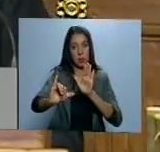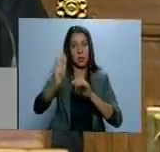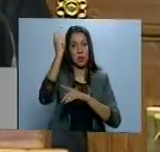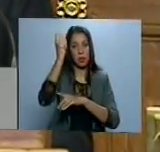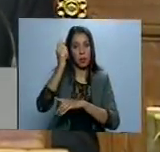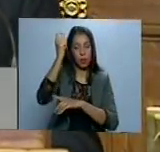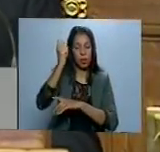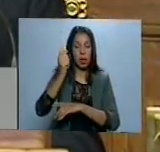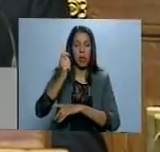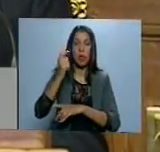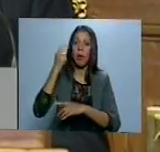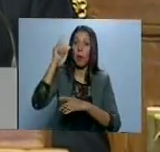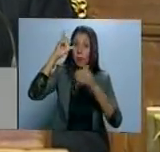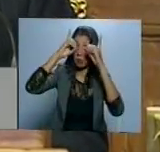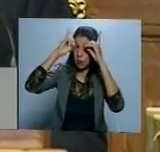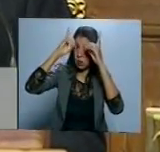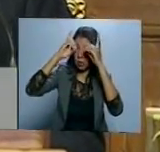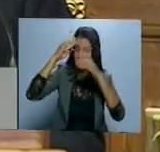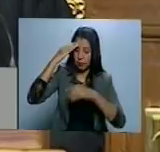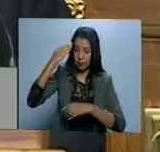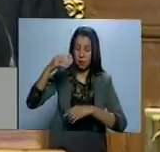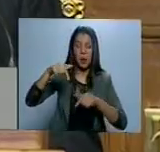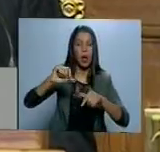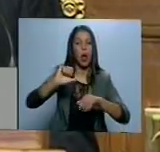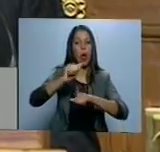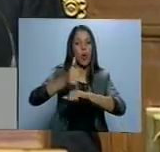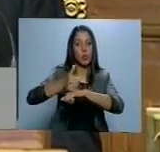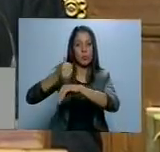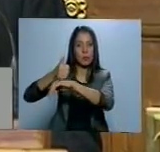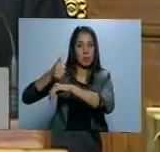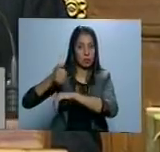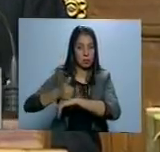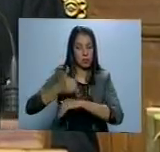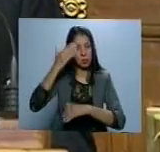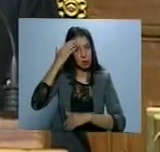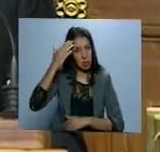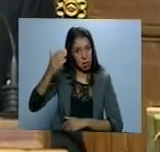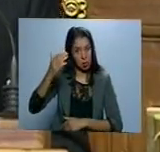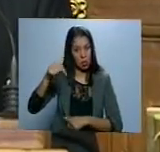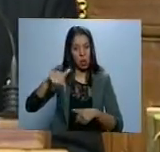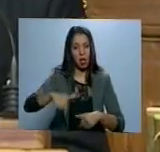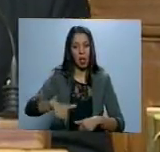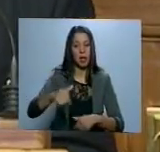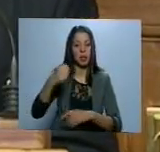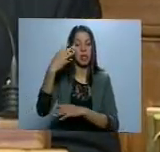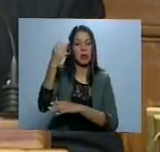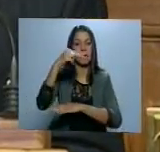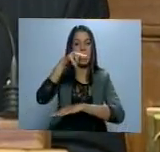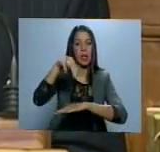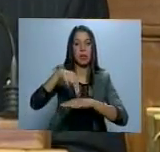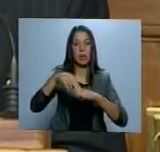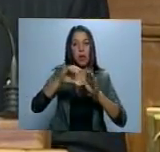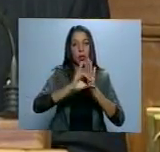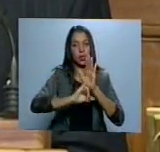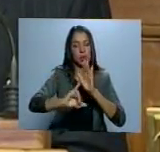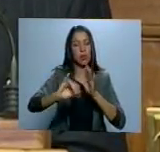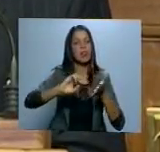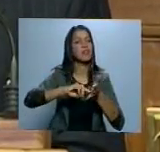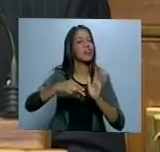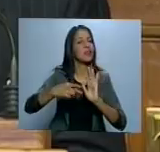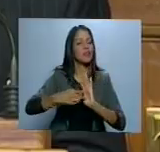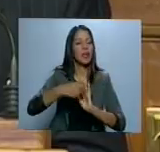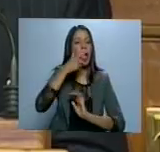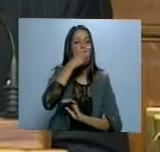directiva de esta gloriosa Asamblea Nacional Constituyente, que representa al verdadero pueblo patriota de la